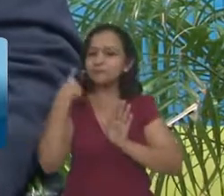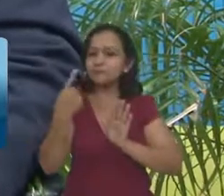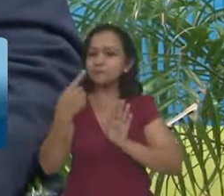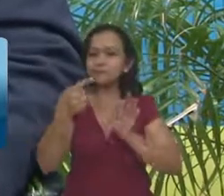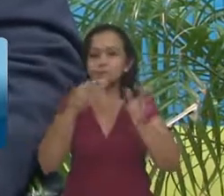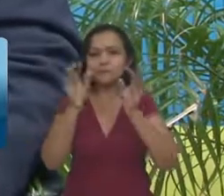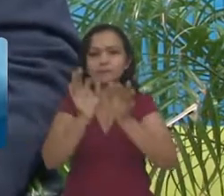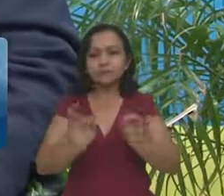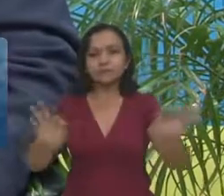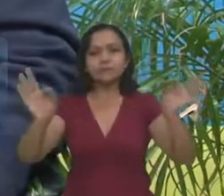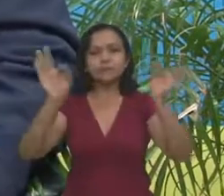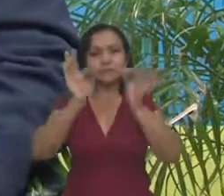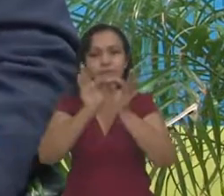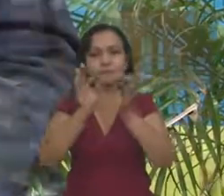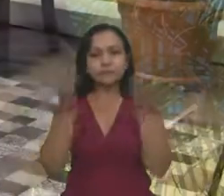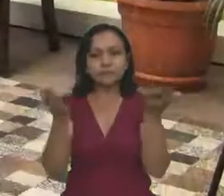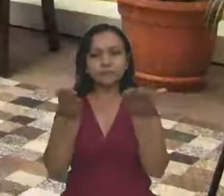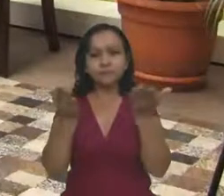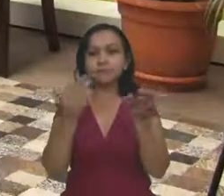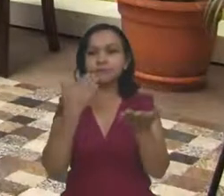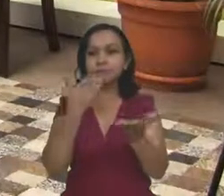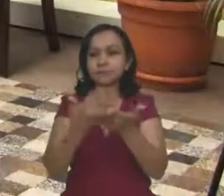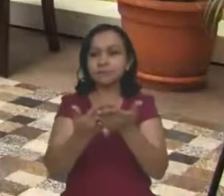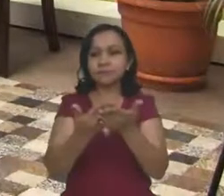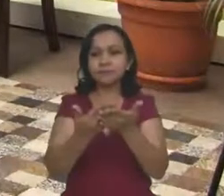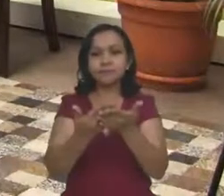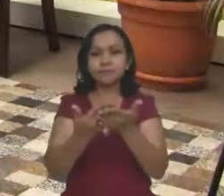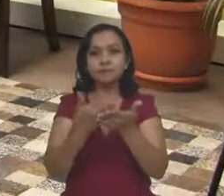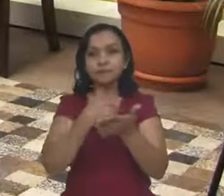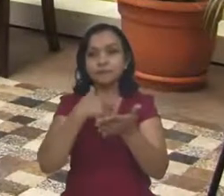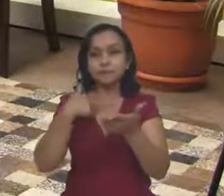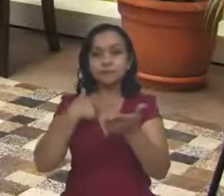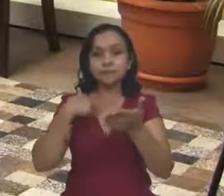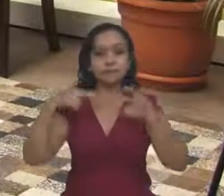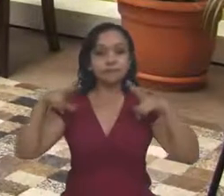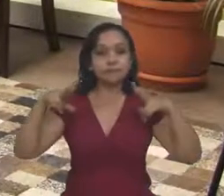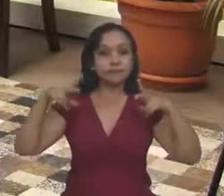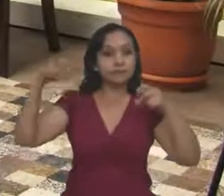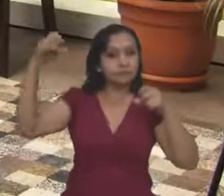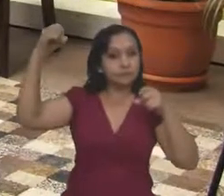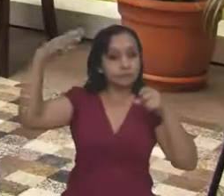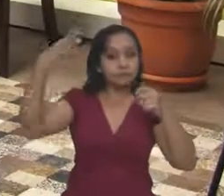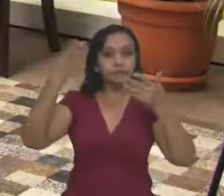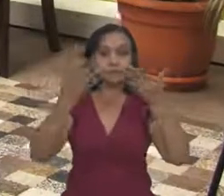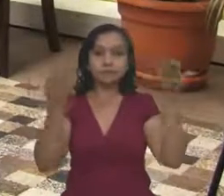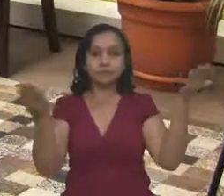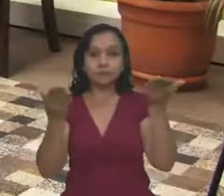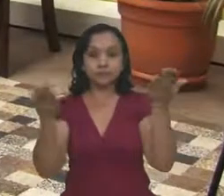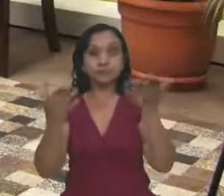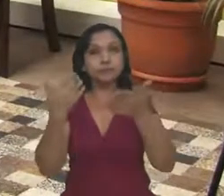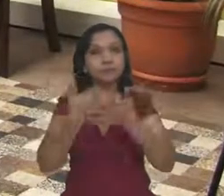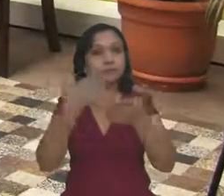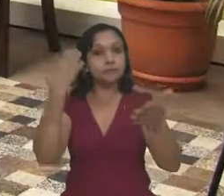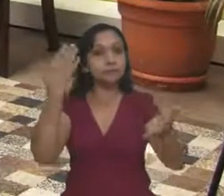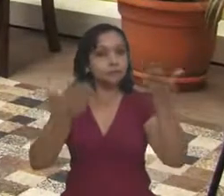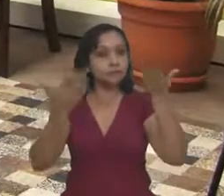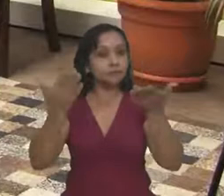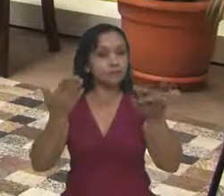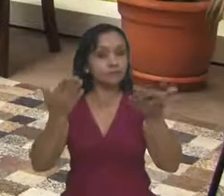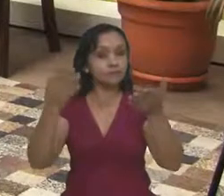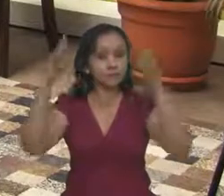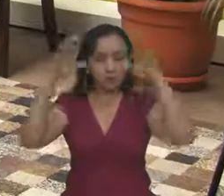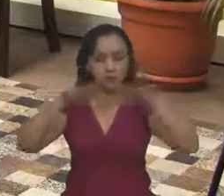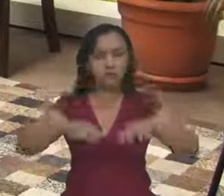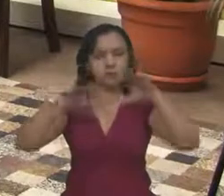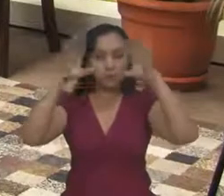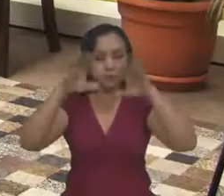algo muy importante, que gracias a Dios, pues esto está ocurriendo durante el verano. Exactamente. Que son las altas temperaturas y este virus es